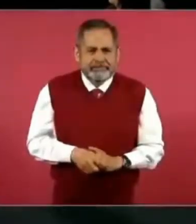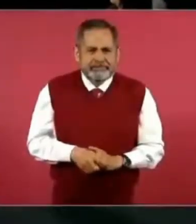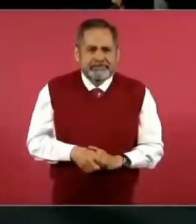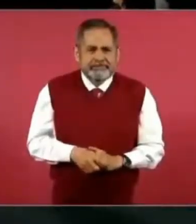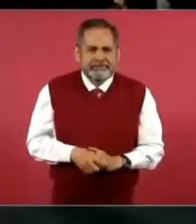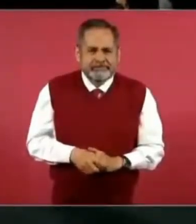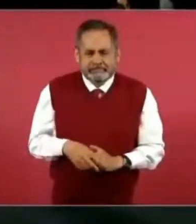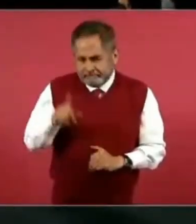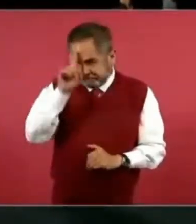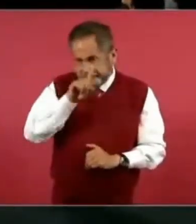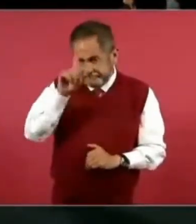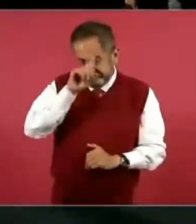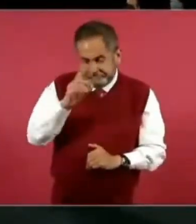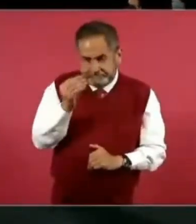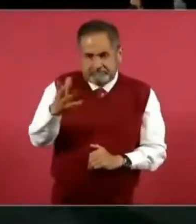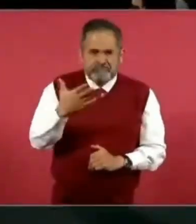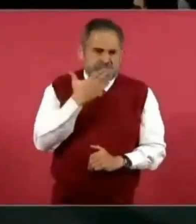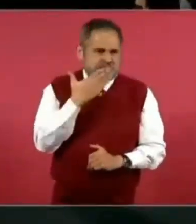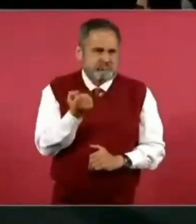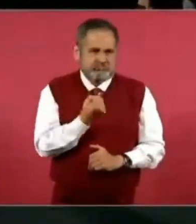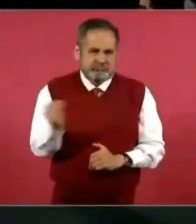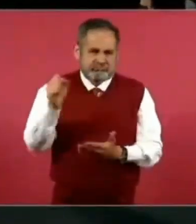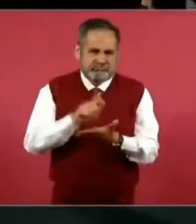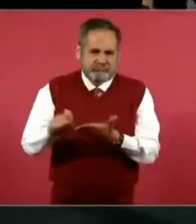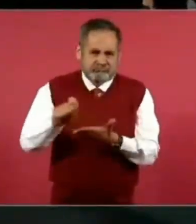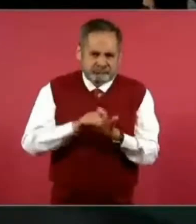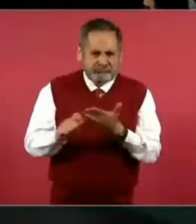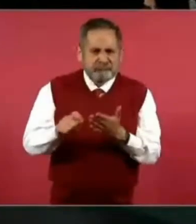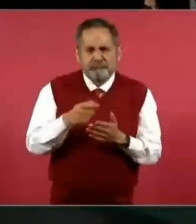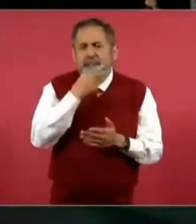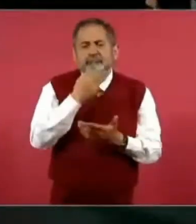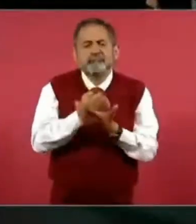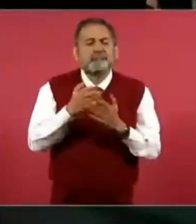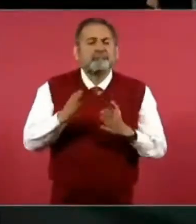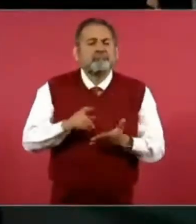Lo recomiendo, además, gran escritor, economista,